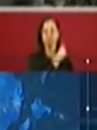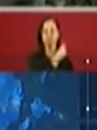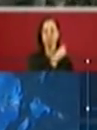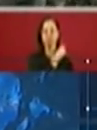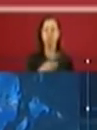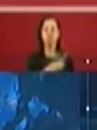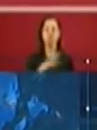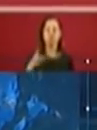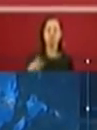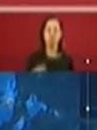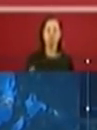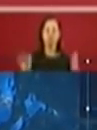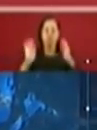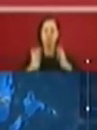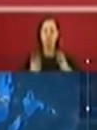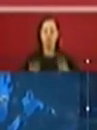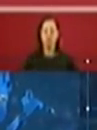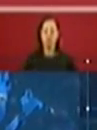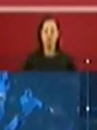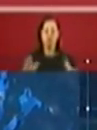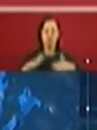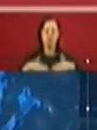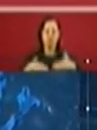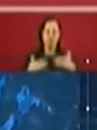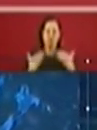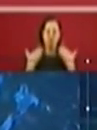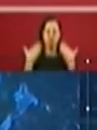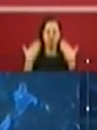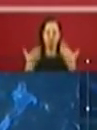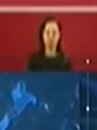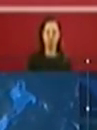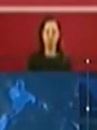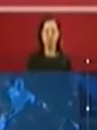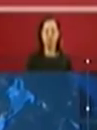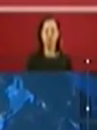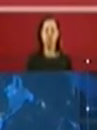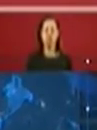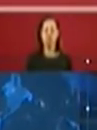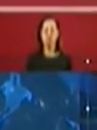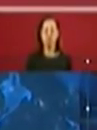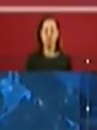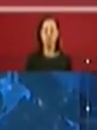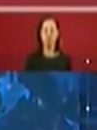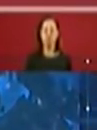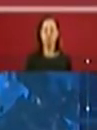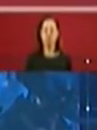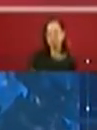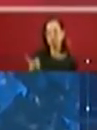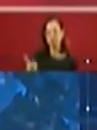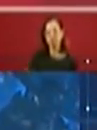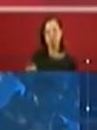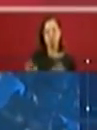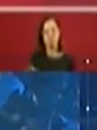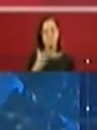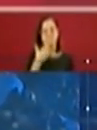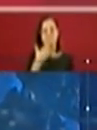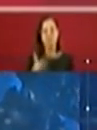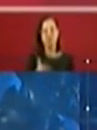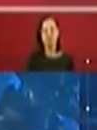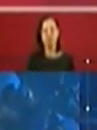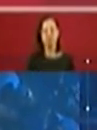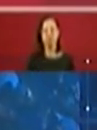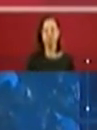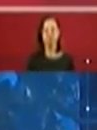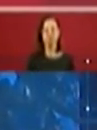el presidente López Obrador no toma la responsabilidad, de hecho la delega un poco como lo que ha pasado con los temas que no quiere hablar. De